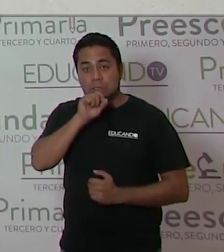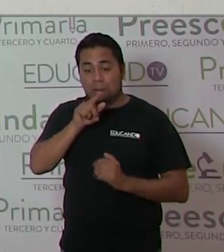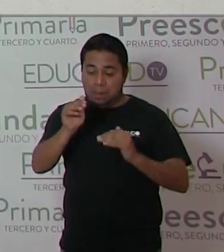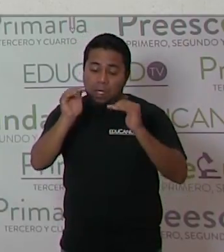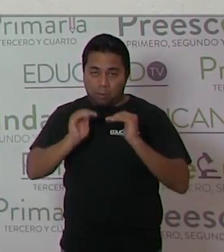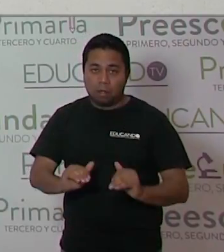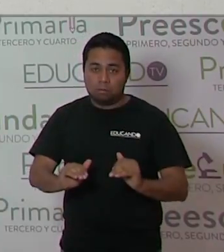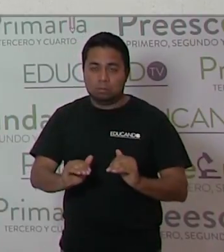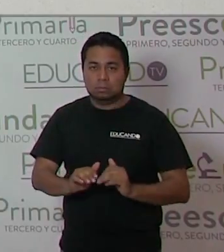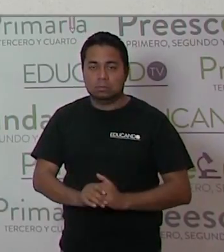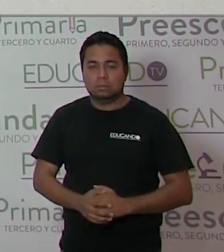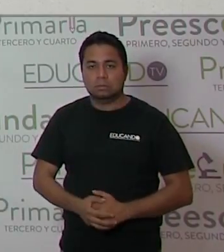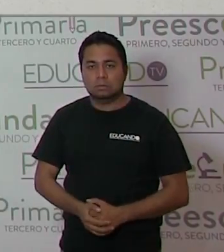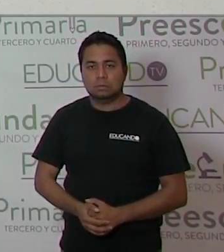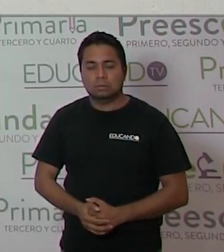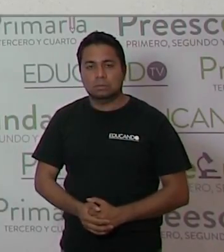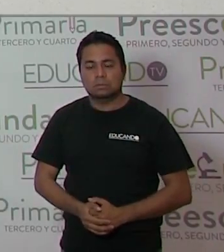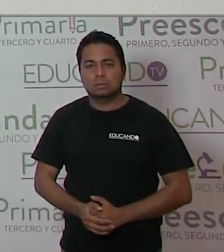Igual acá abajo.